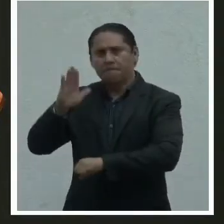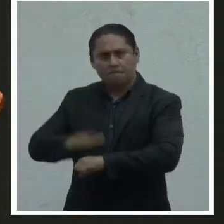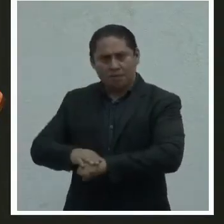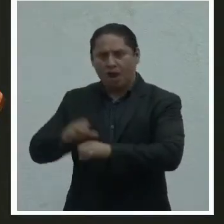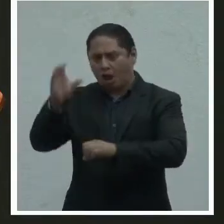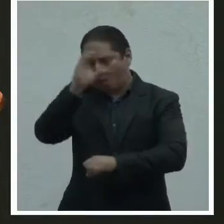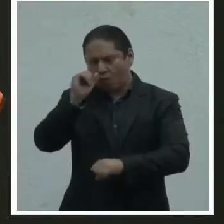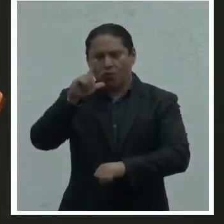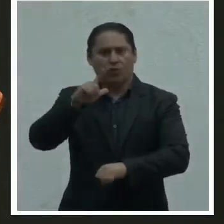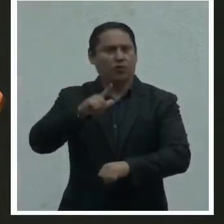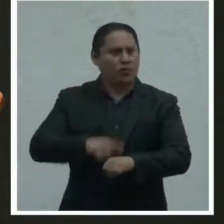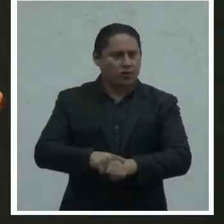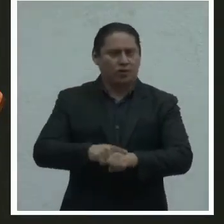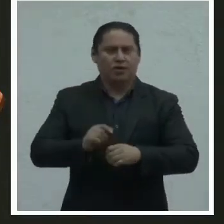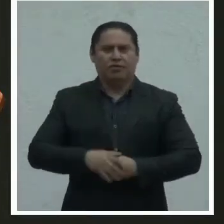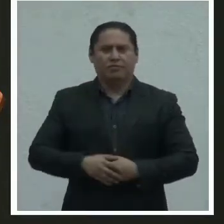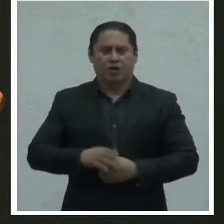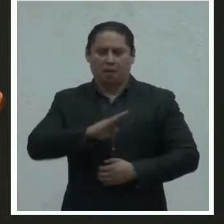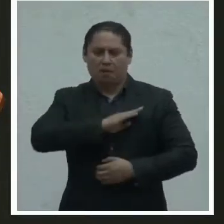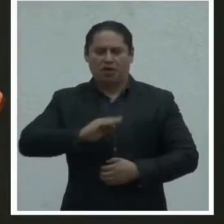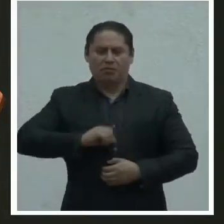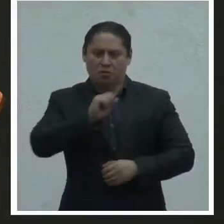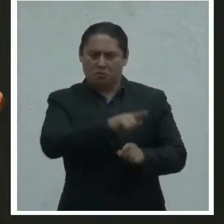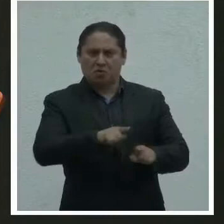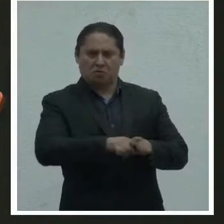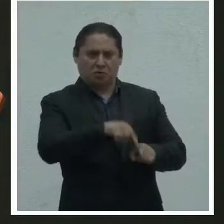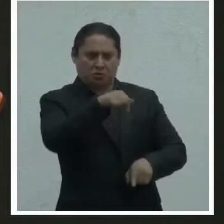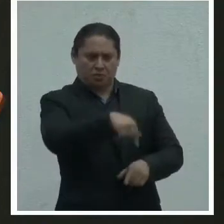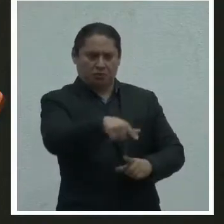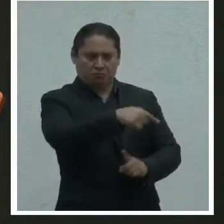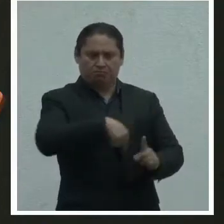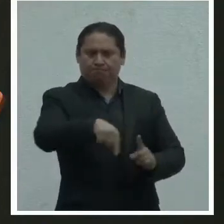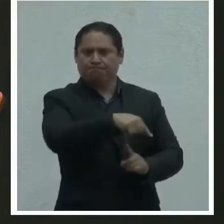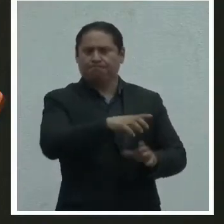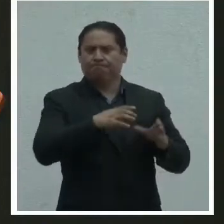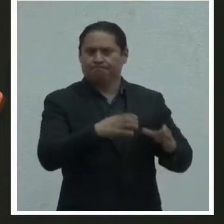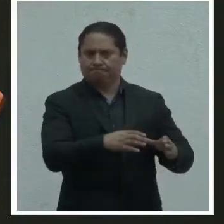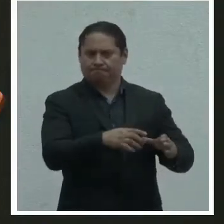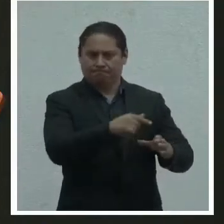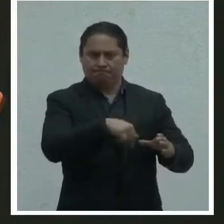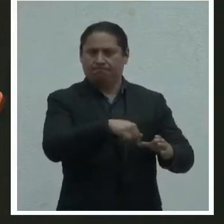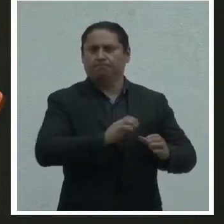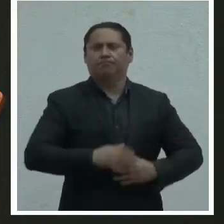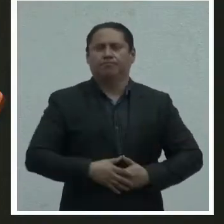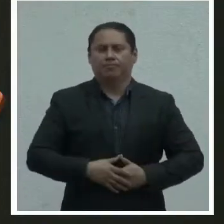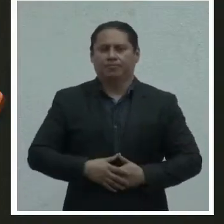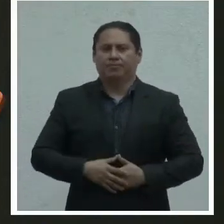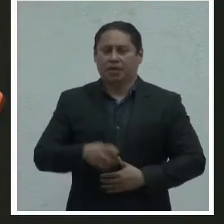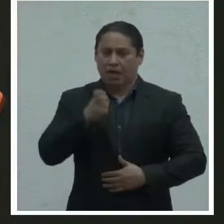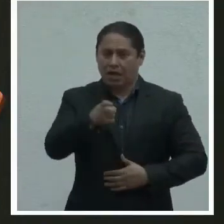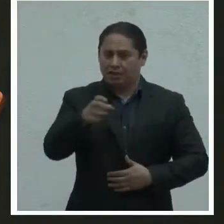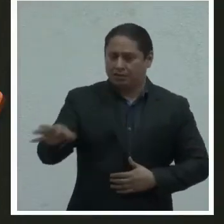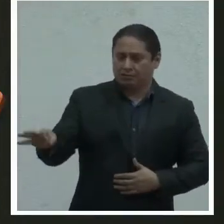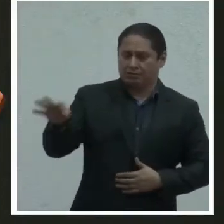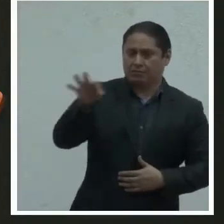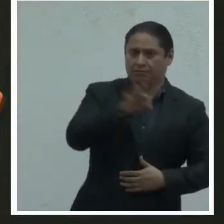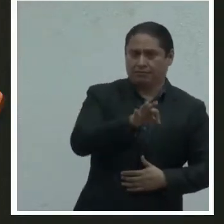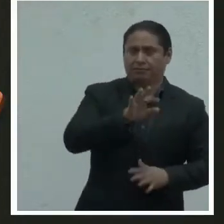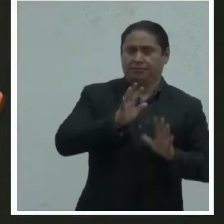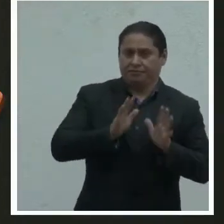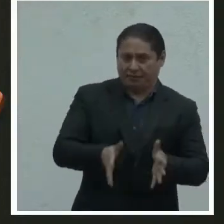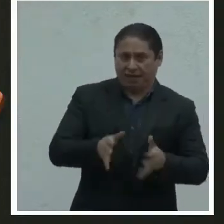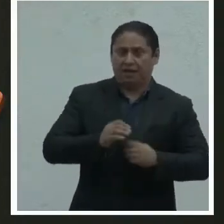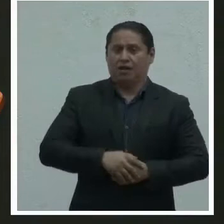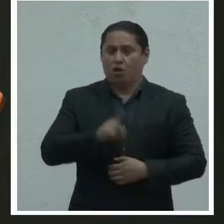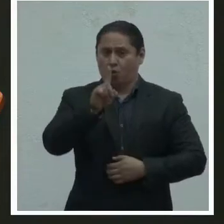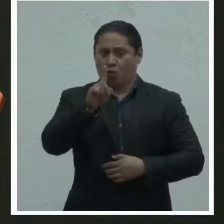cultural del municipio. Esta designación, sin duda, deberá recaer en una